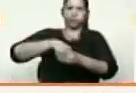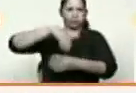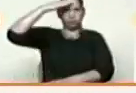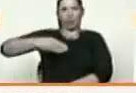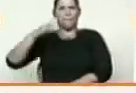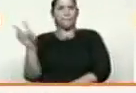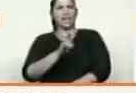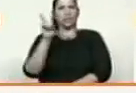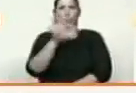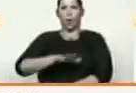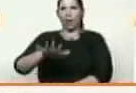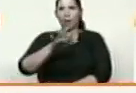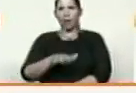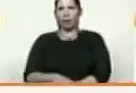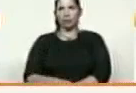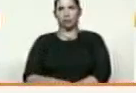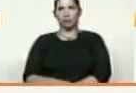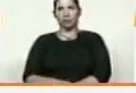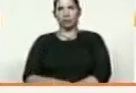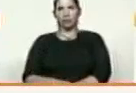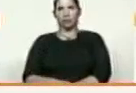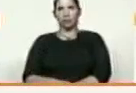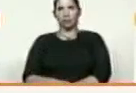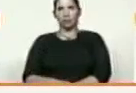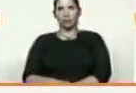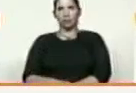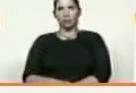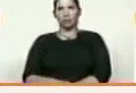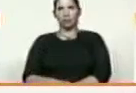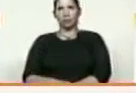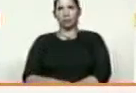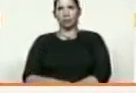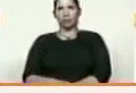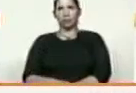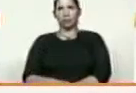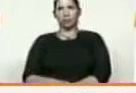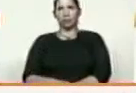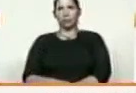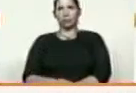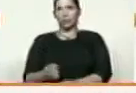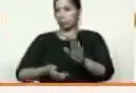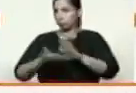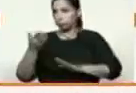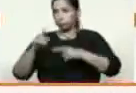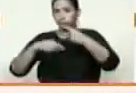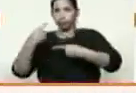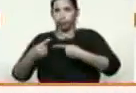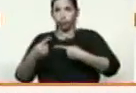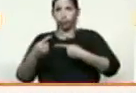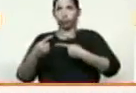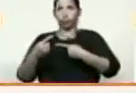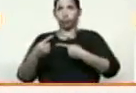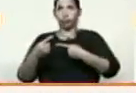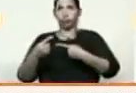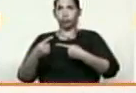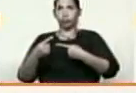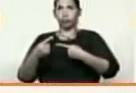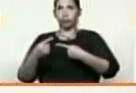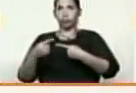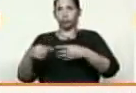Venezuela, y que va de rodillas con sus carnes blandas posteriores al aire,